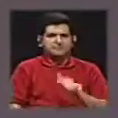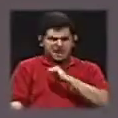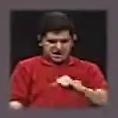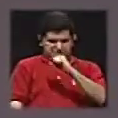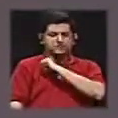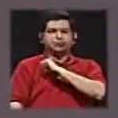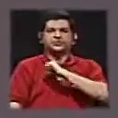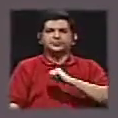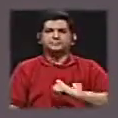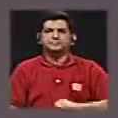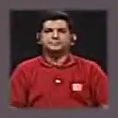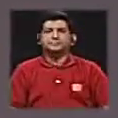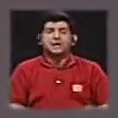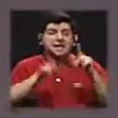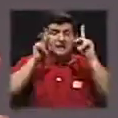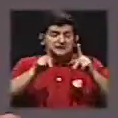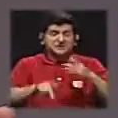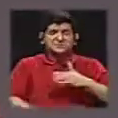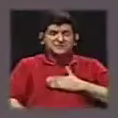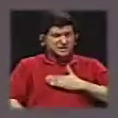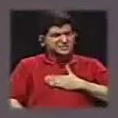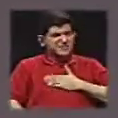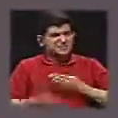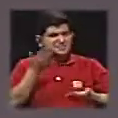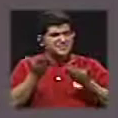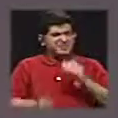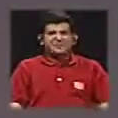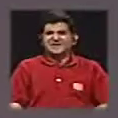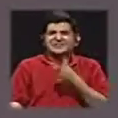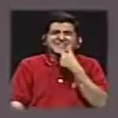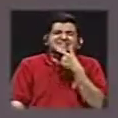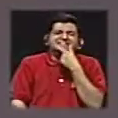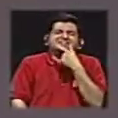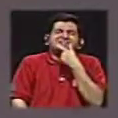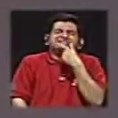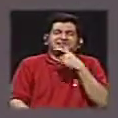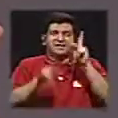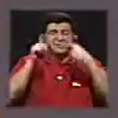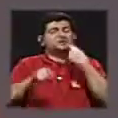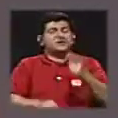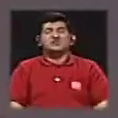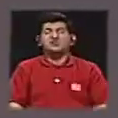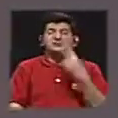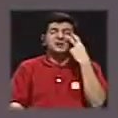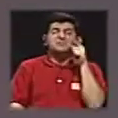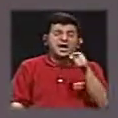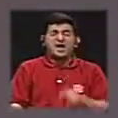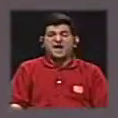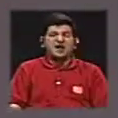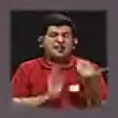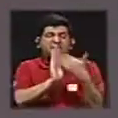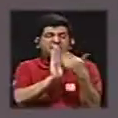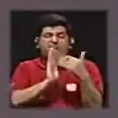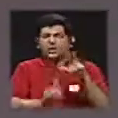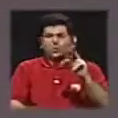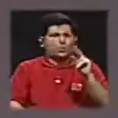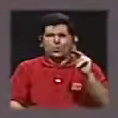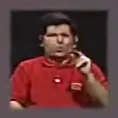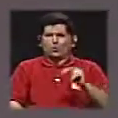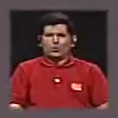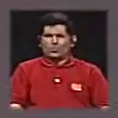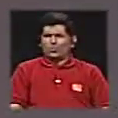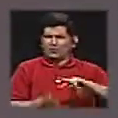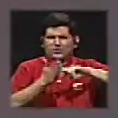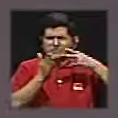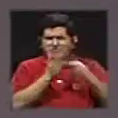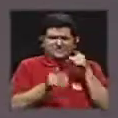autoridad. La gente, a mí me da, a veces me da risa, hasta risa, de gente que dice, mira cómo lo hicieron. No, si no se trata